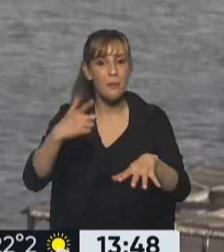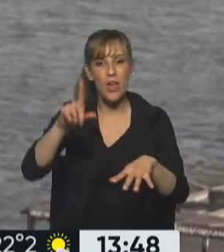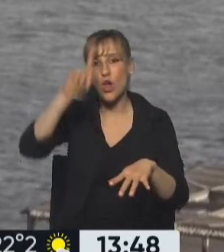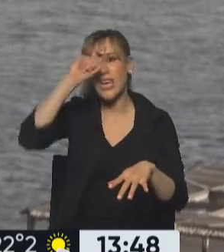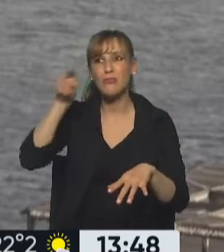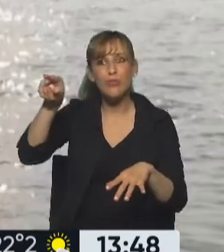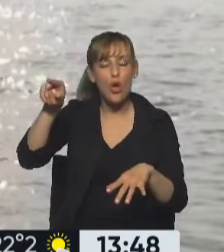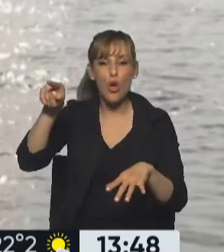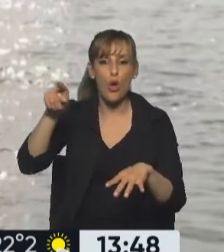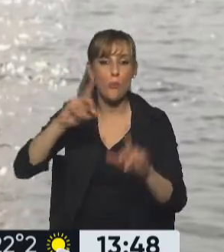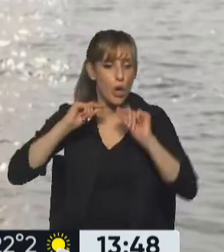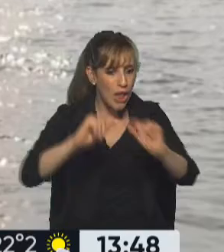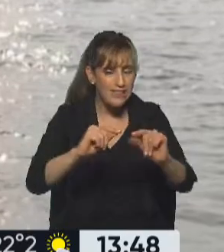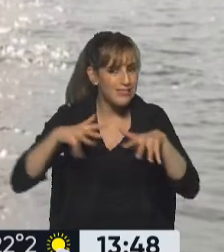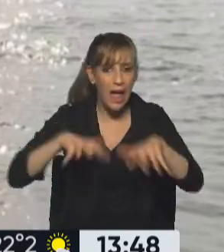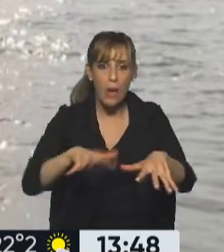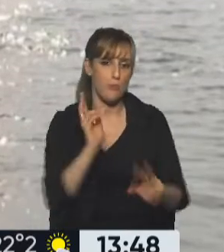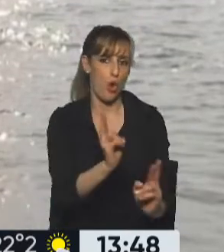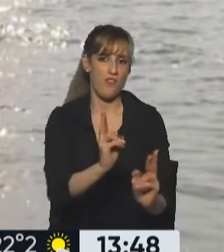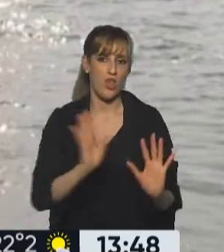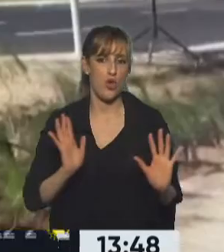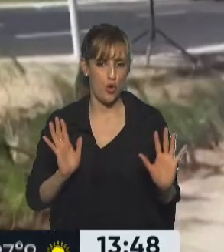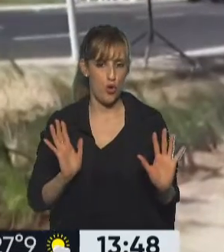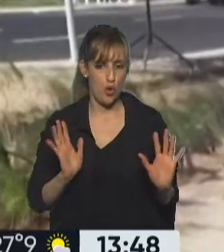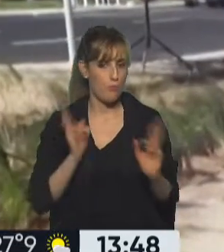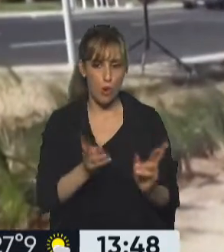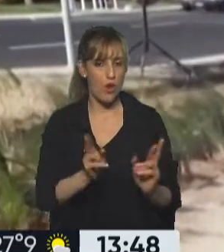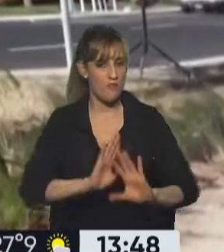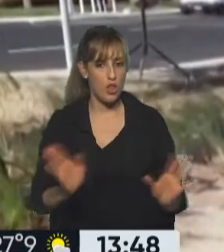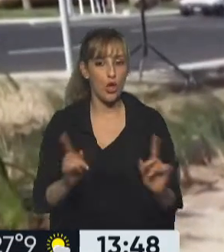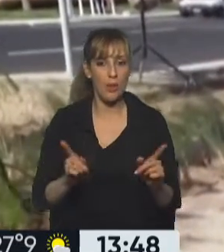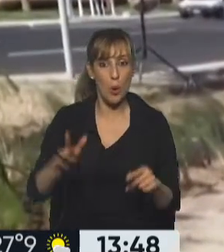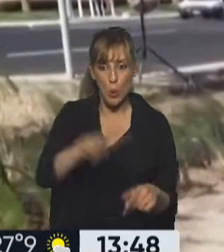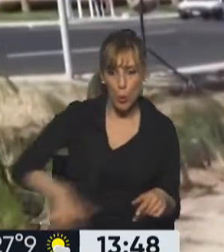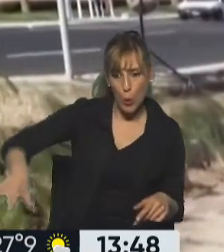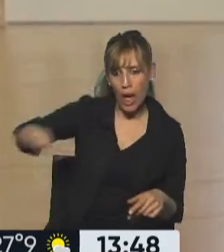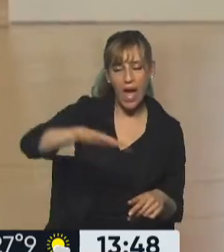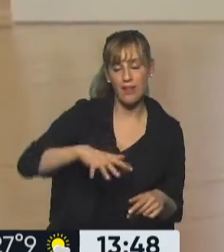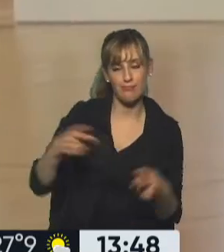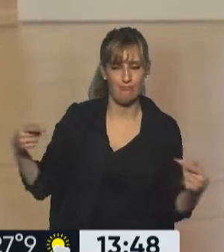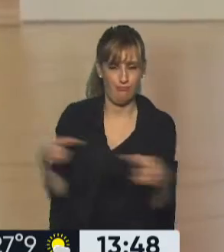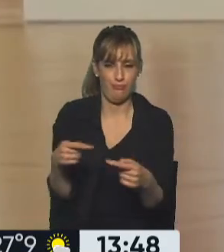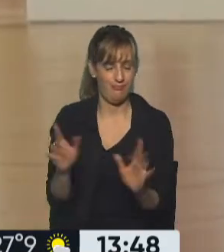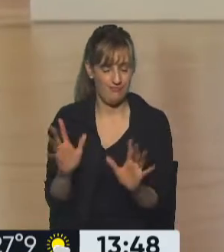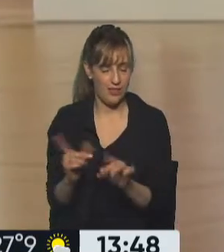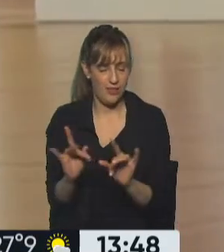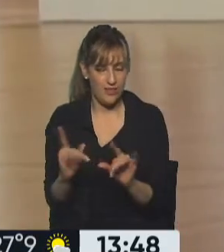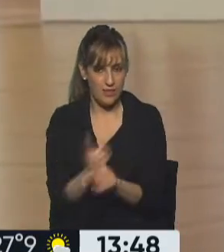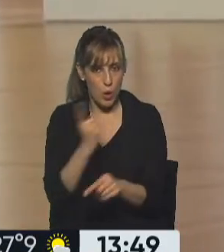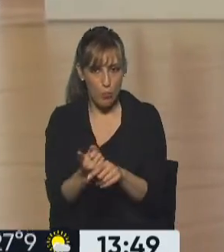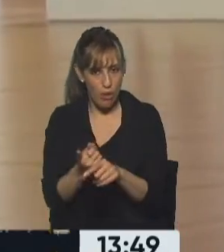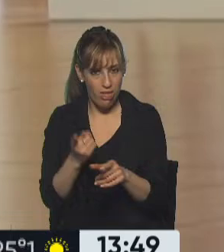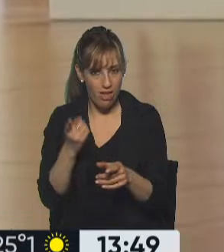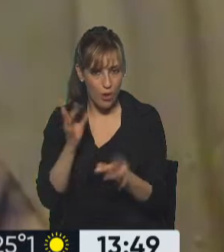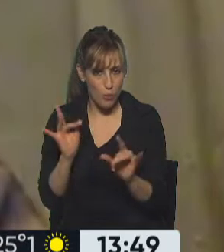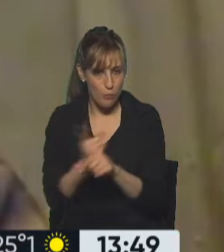por militares y que, por otro lado, son casi imposibles por la ubicación de Sharm el Sheikh, en la península del Sinaí, solo accesible por